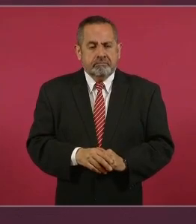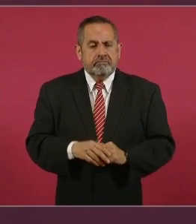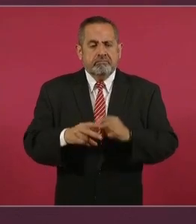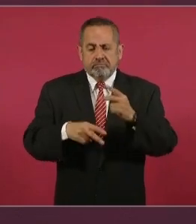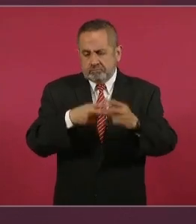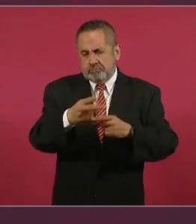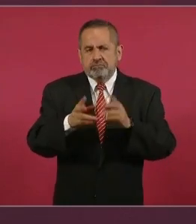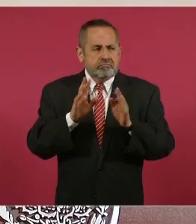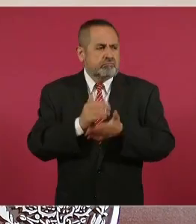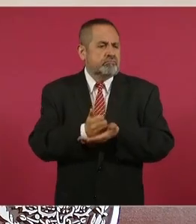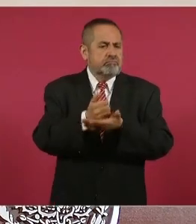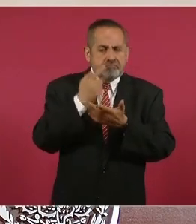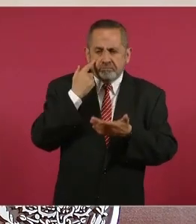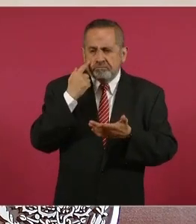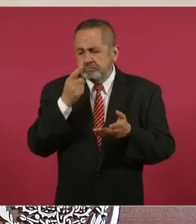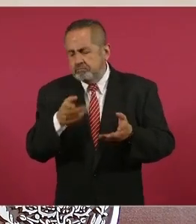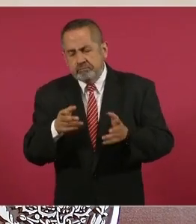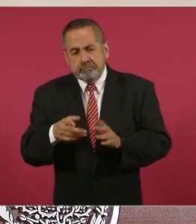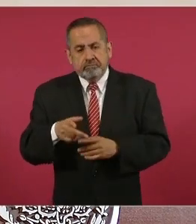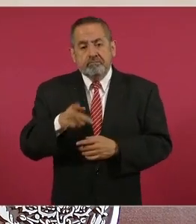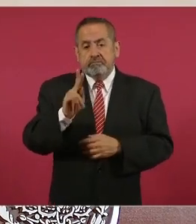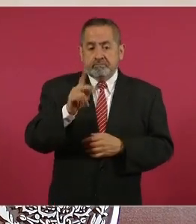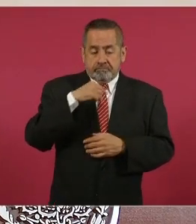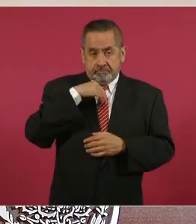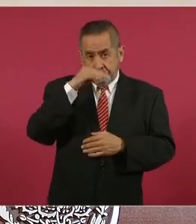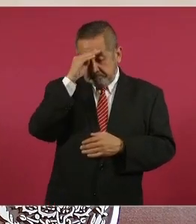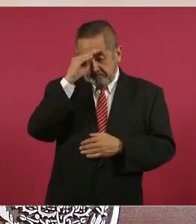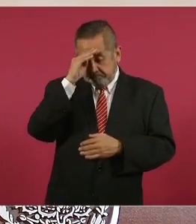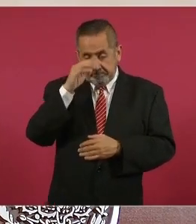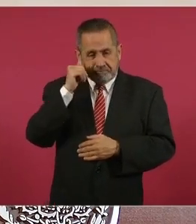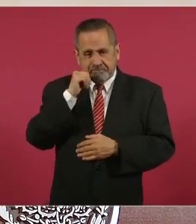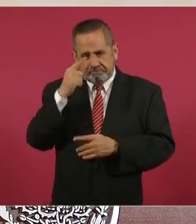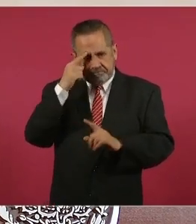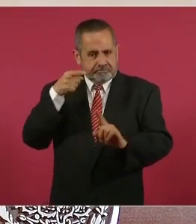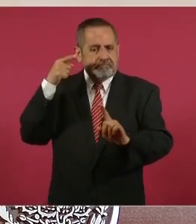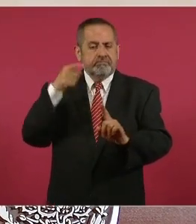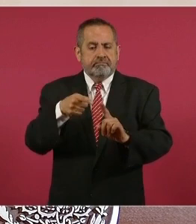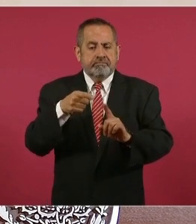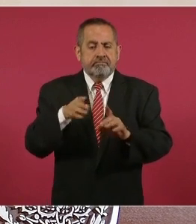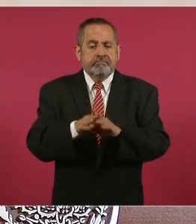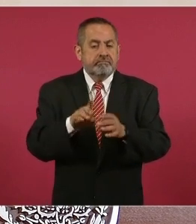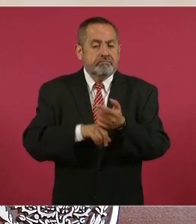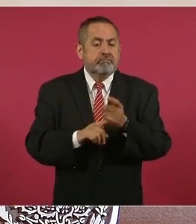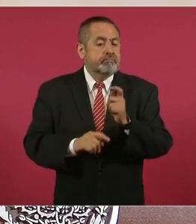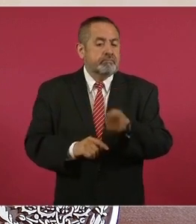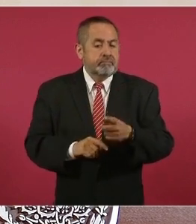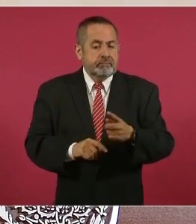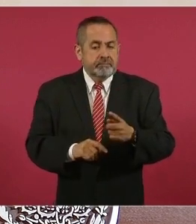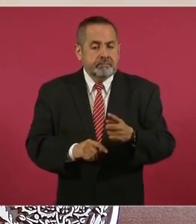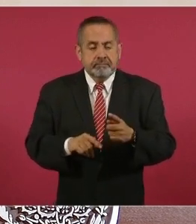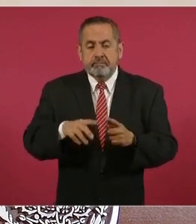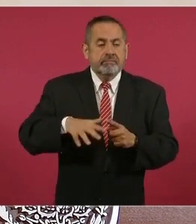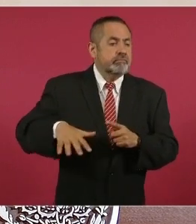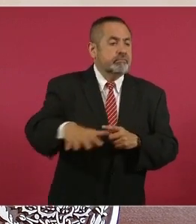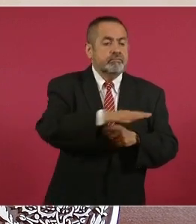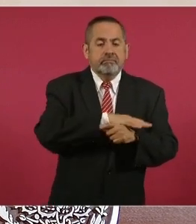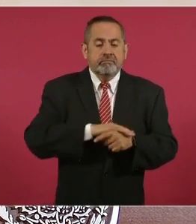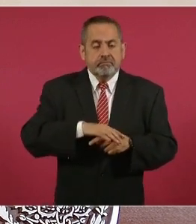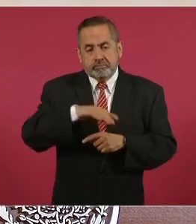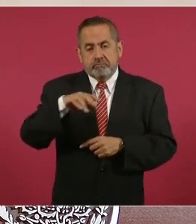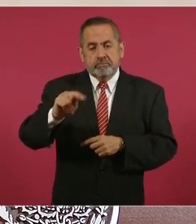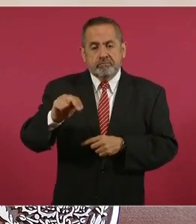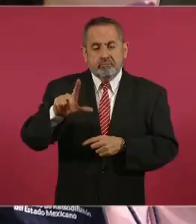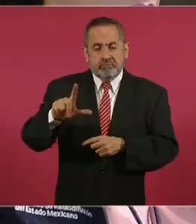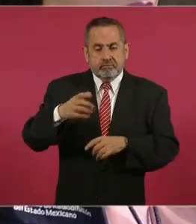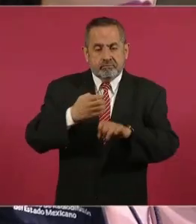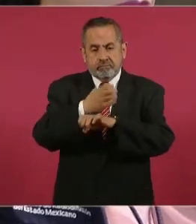lo haríamos. Siempre pensando en el bienestar del pueblo de Nuevo